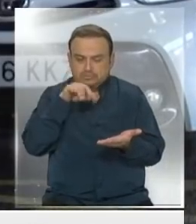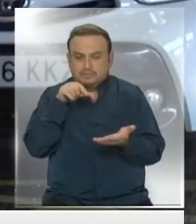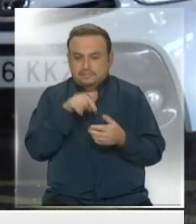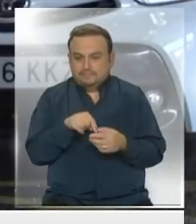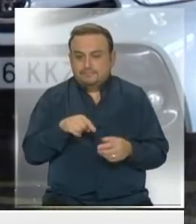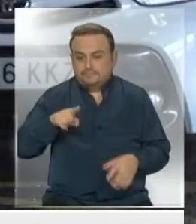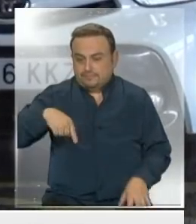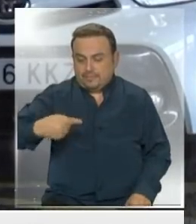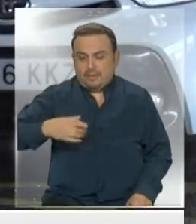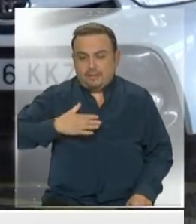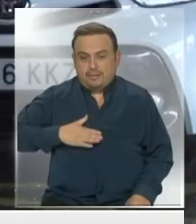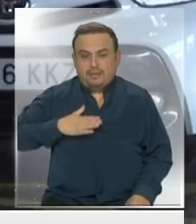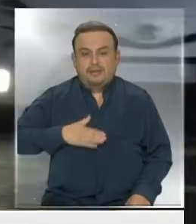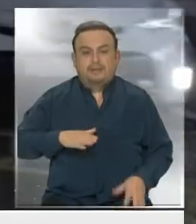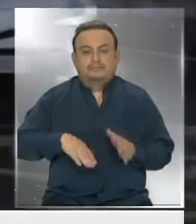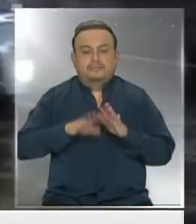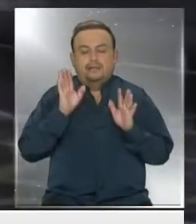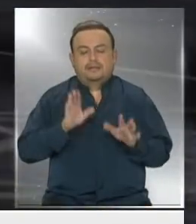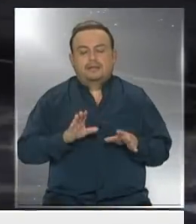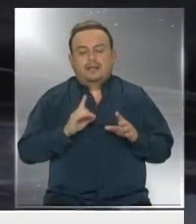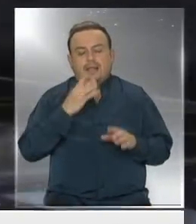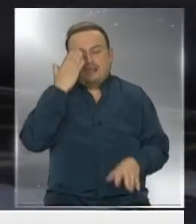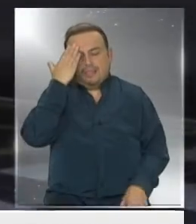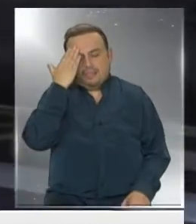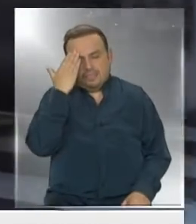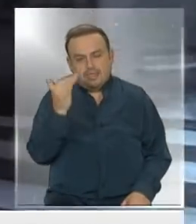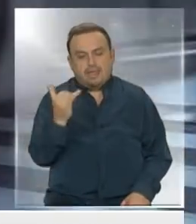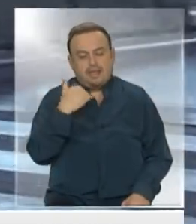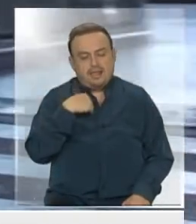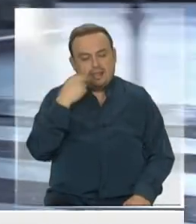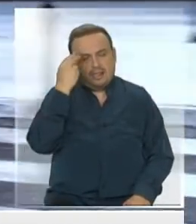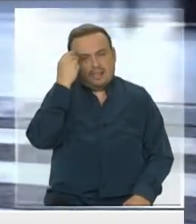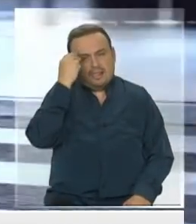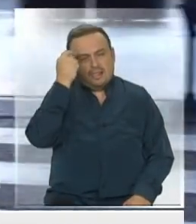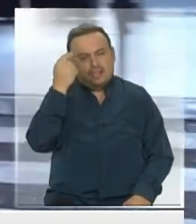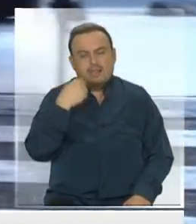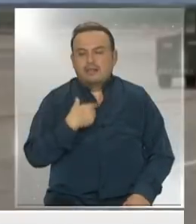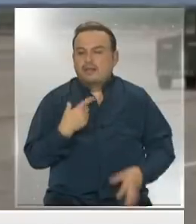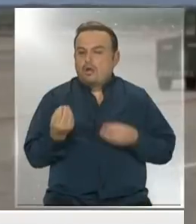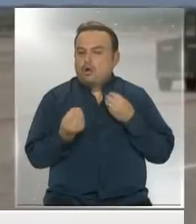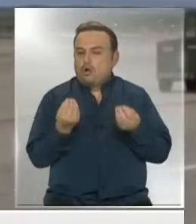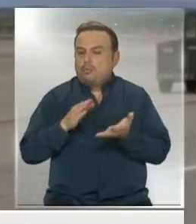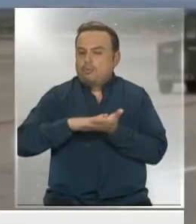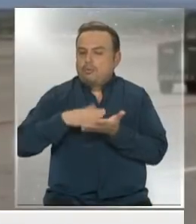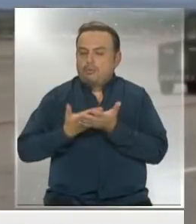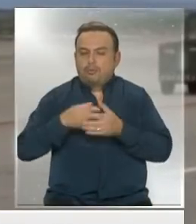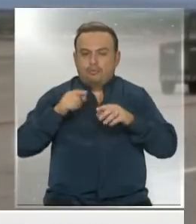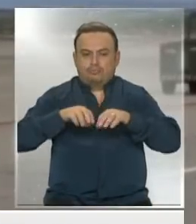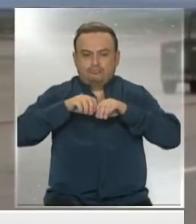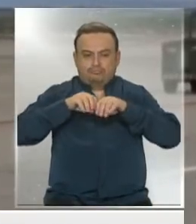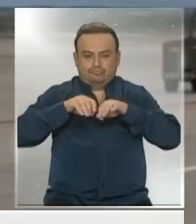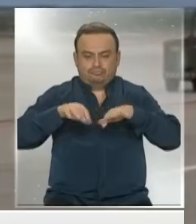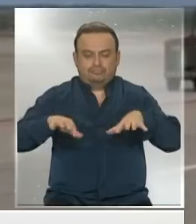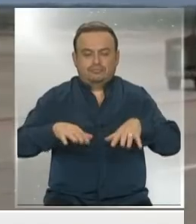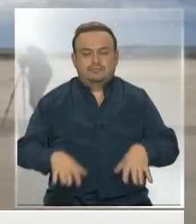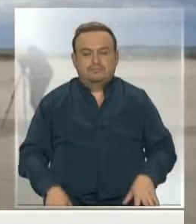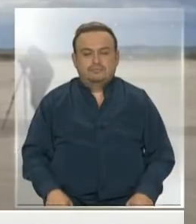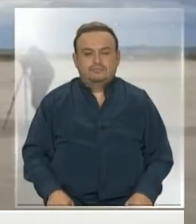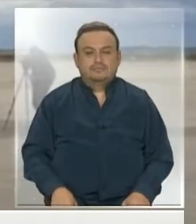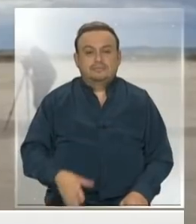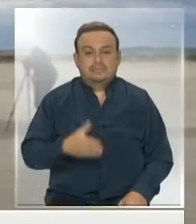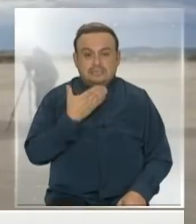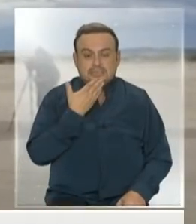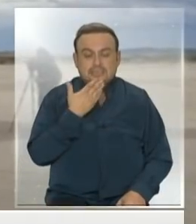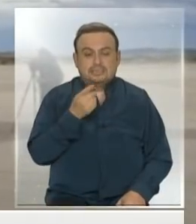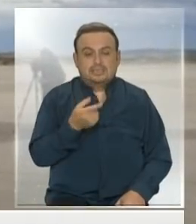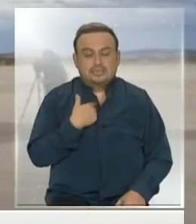martes, mañana, va a ser el día más indicado para hacerse una idea de cómo va la evolución de la pandemia en el país. Lo que